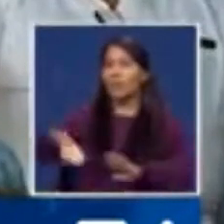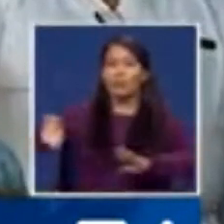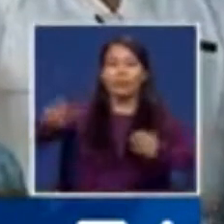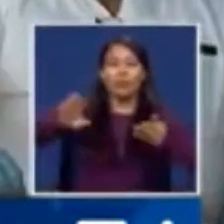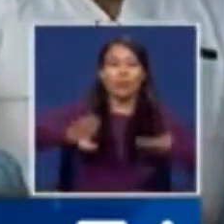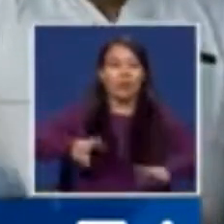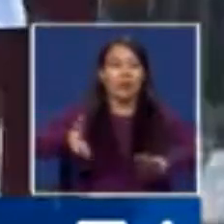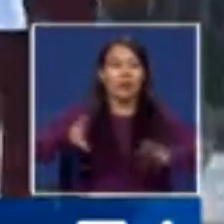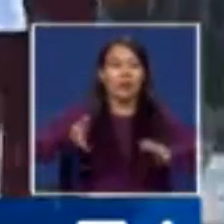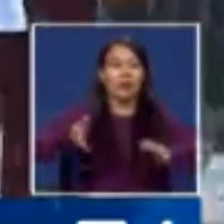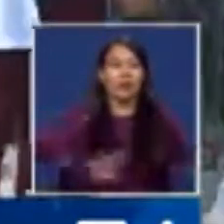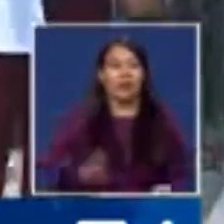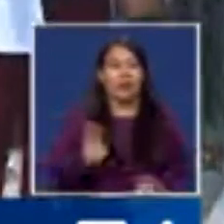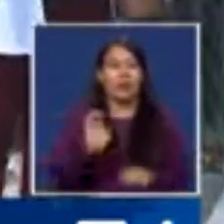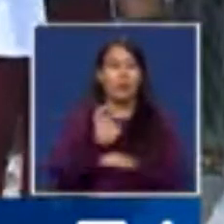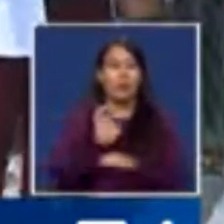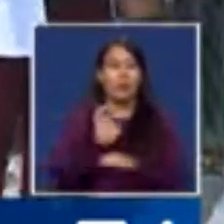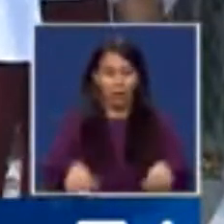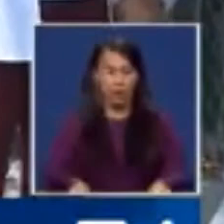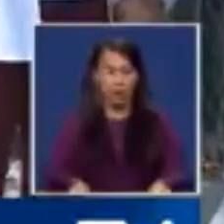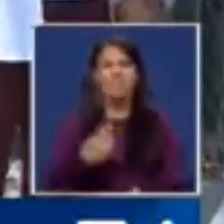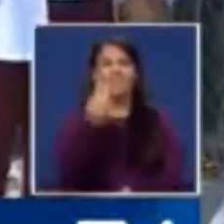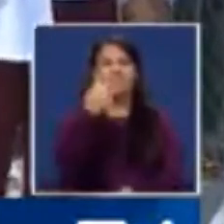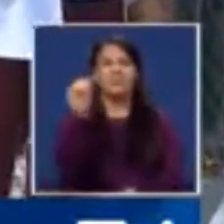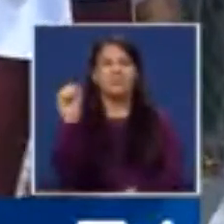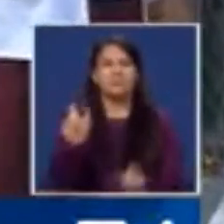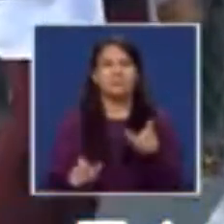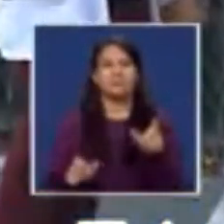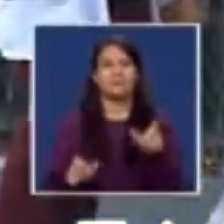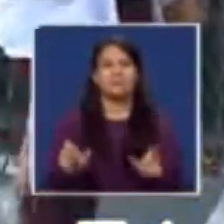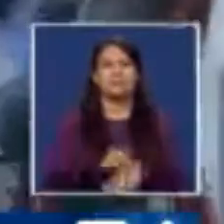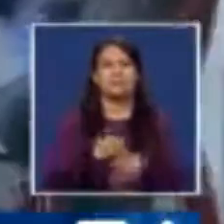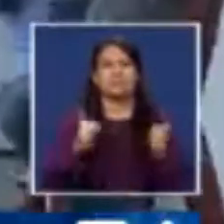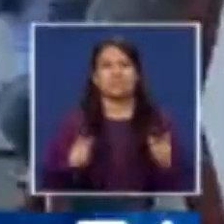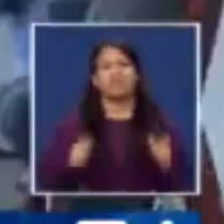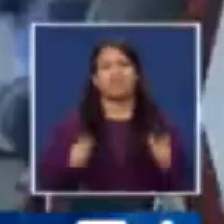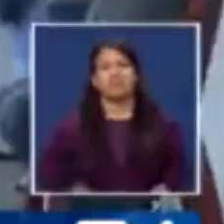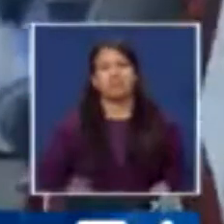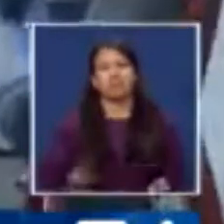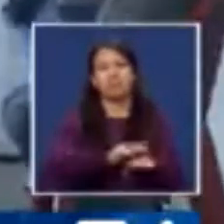en el país de por lo menos 100 profesionales de la salud a causa de esta